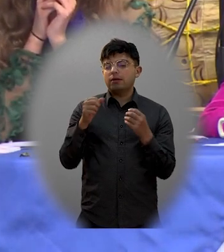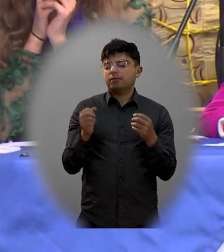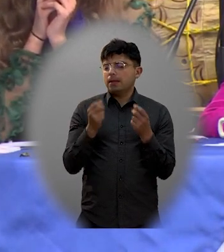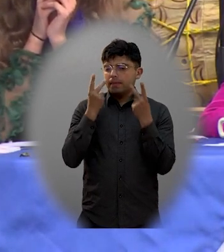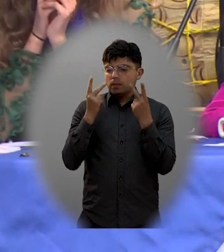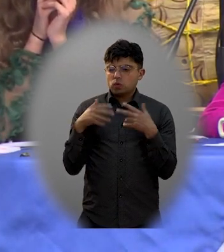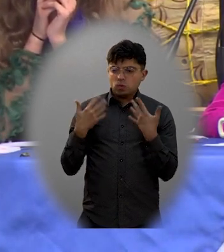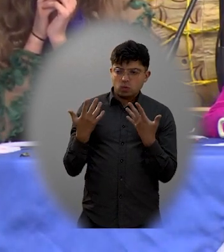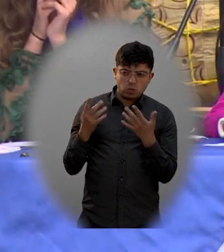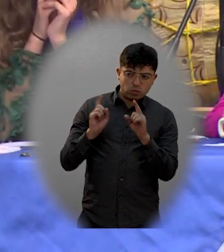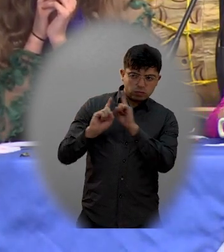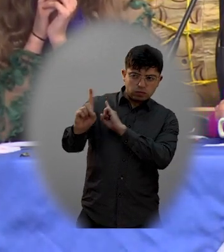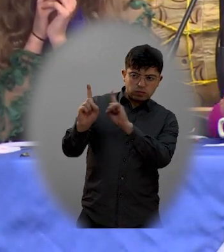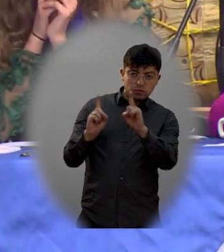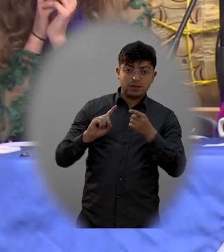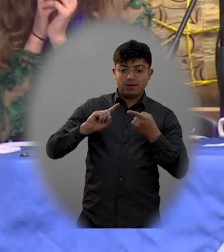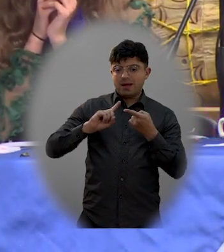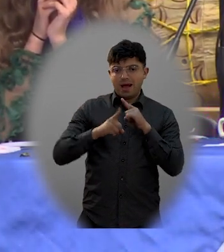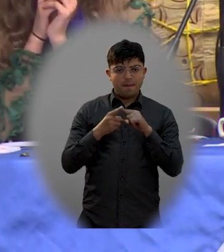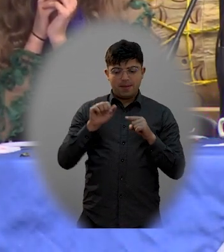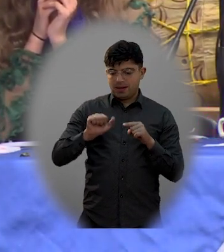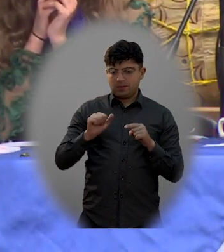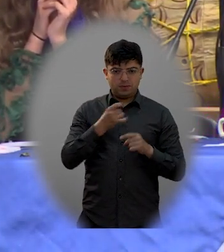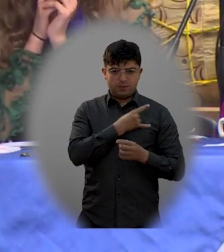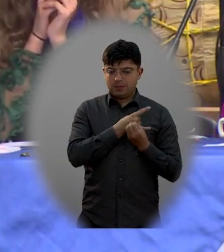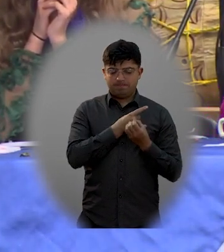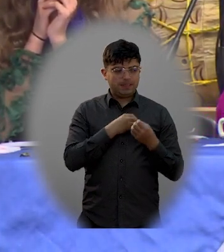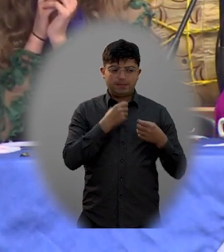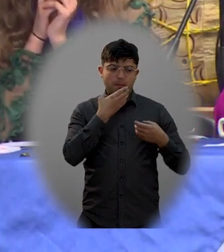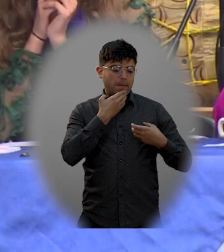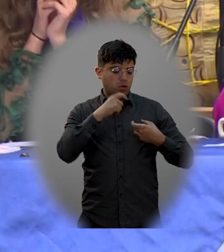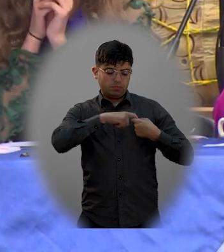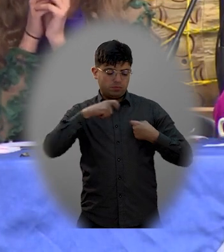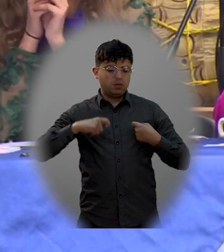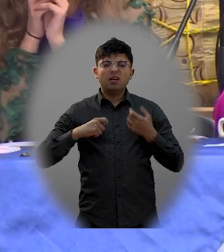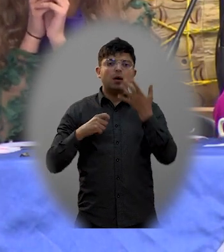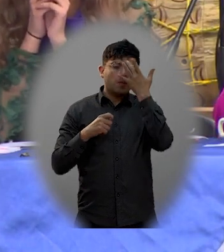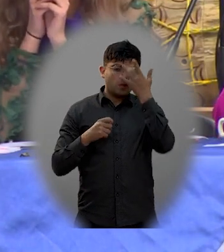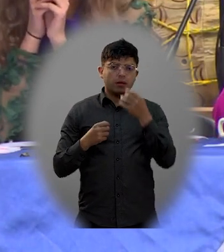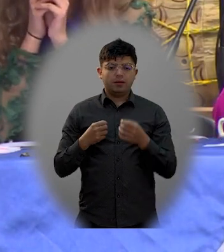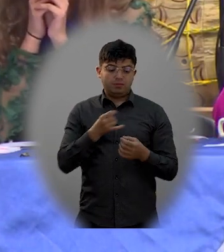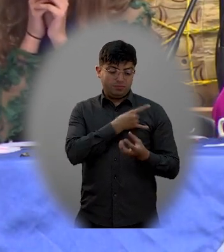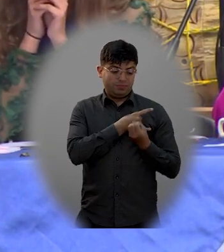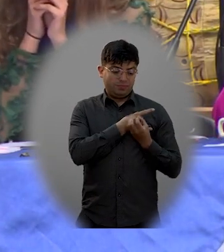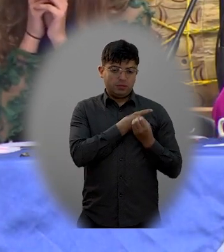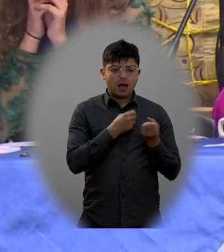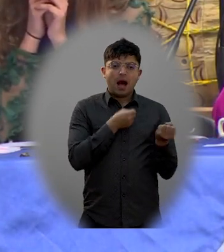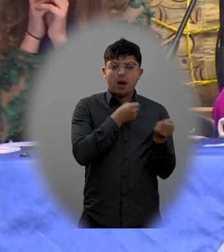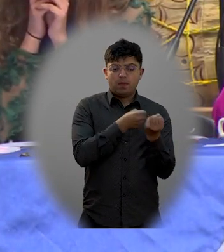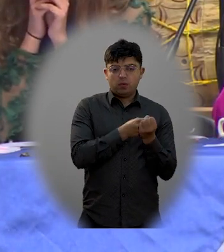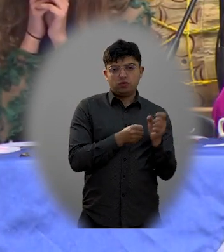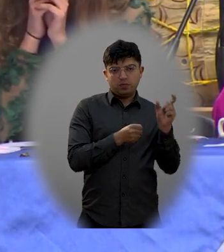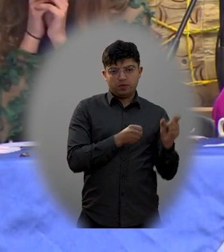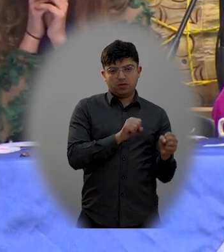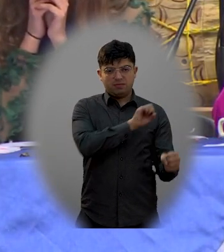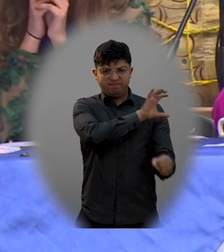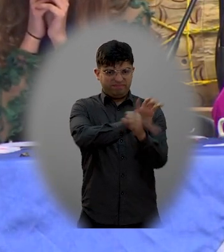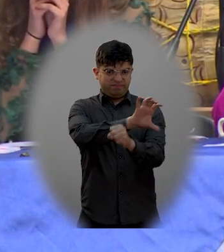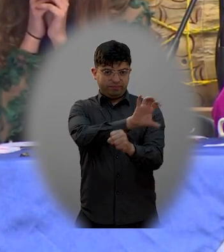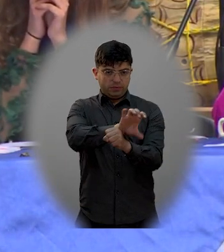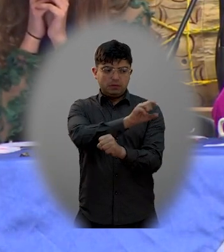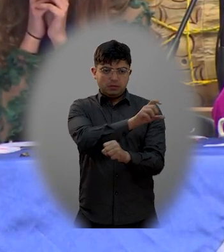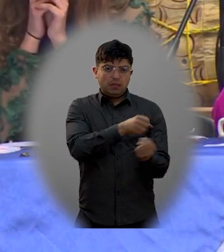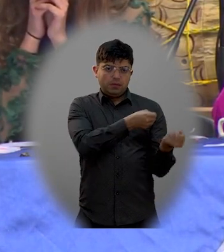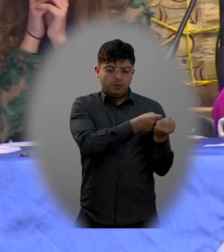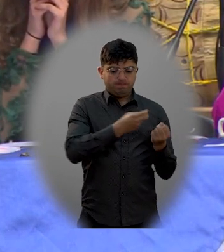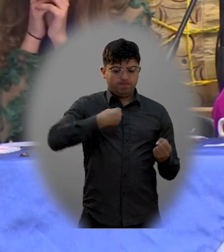se van nuestras amigas de esta universidad, porque la universidad finalmente amparó a su abusador, ¿sí? Y no somos nosotras las que tenemos que estar